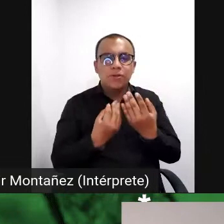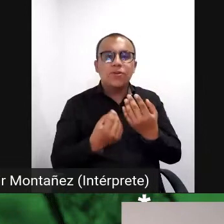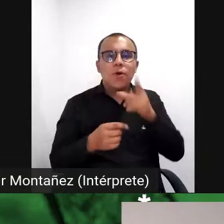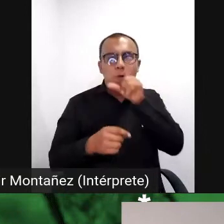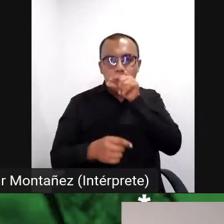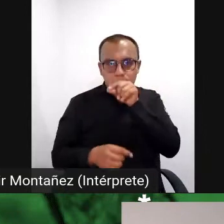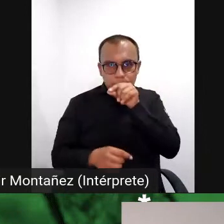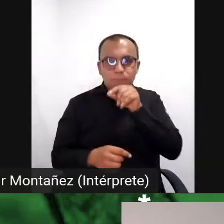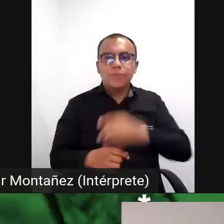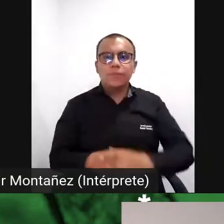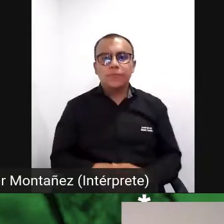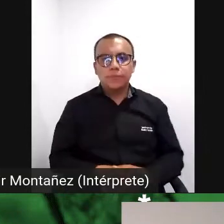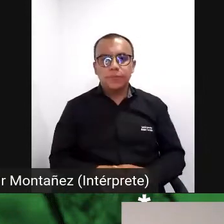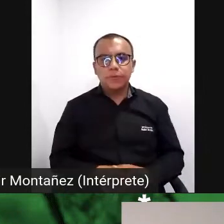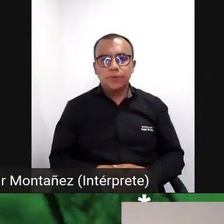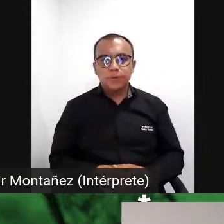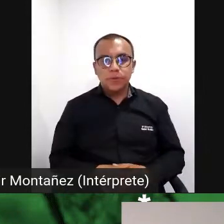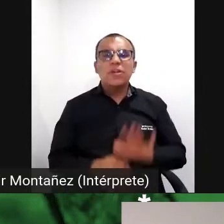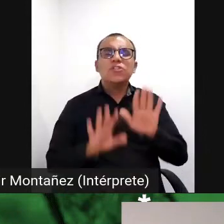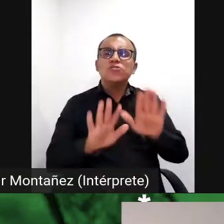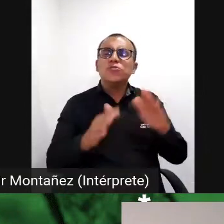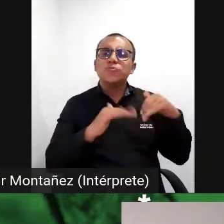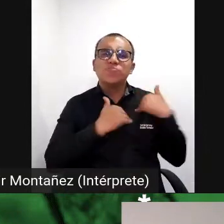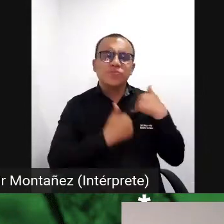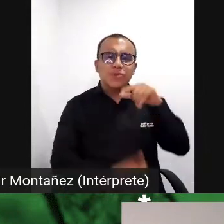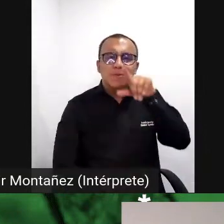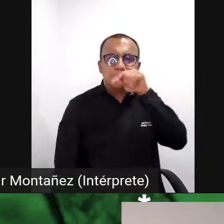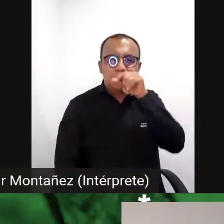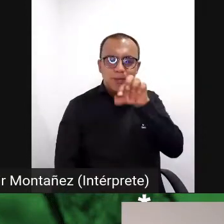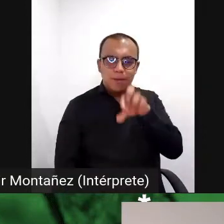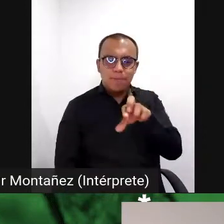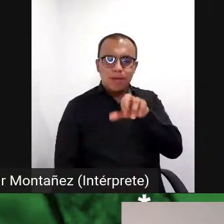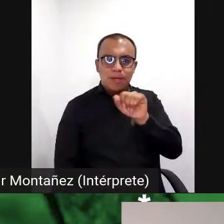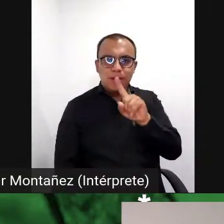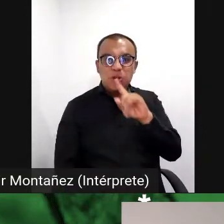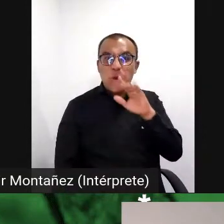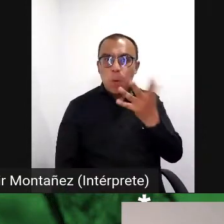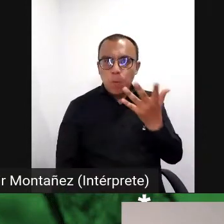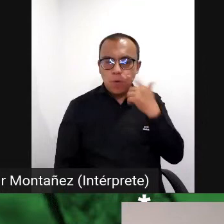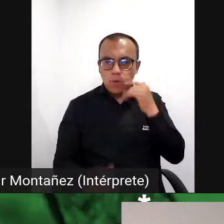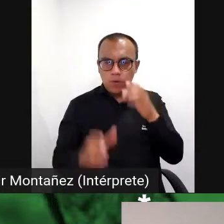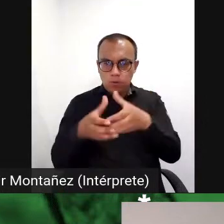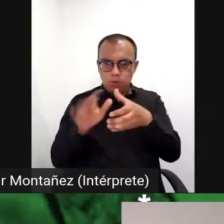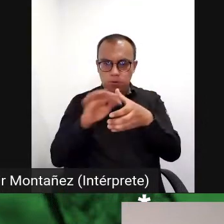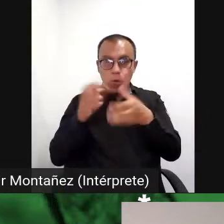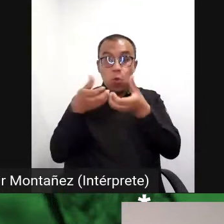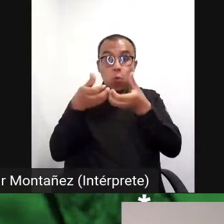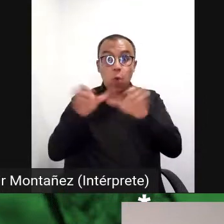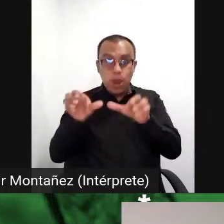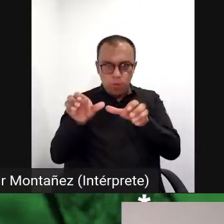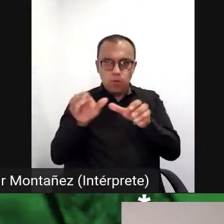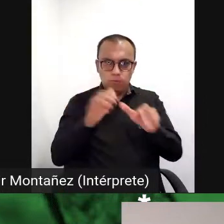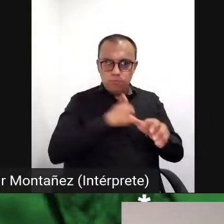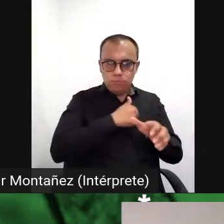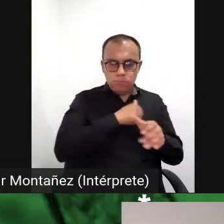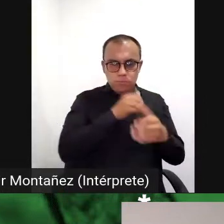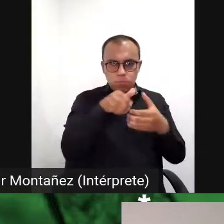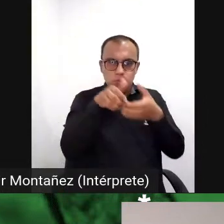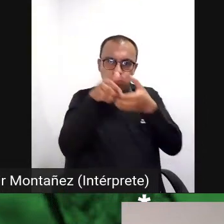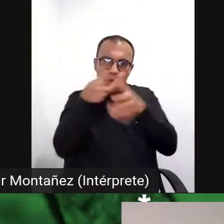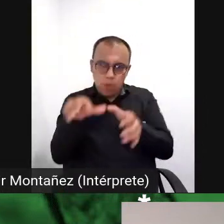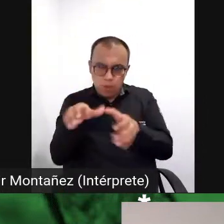parásita, que son estos pajaritos que ponen el nido, ponen el huevo de su